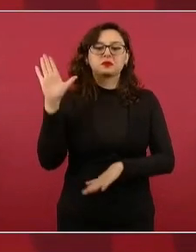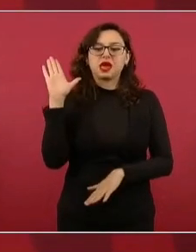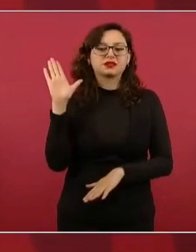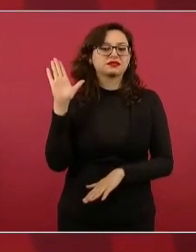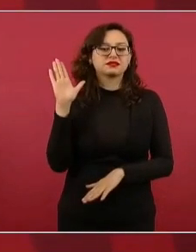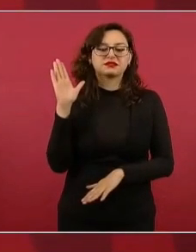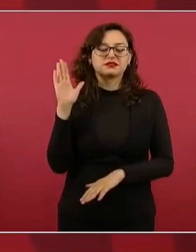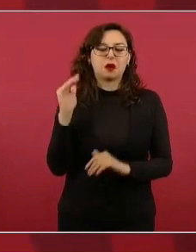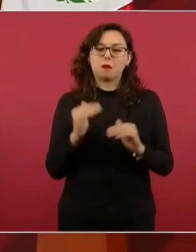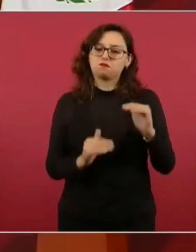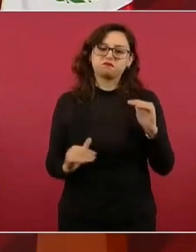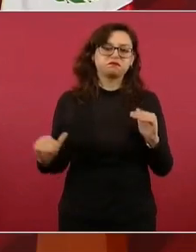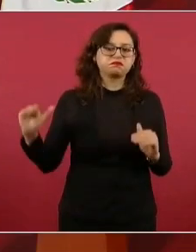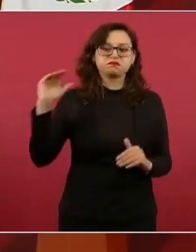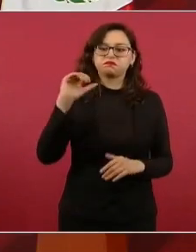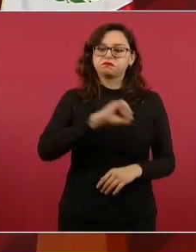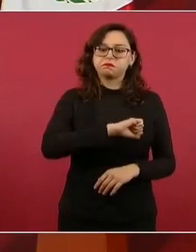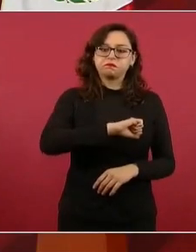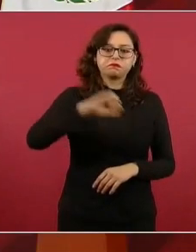de lo que vale en México.